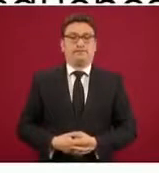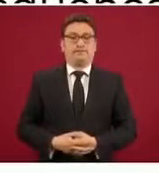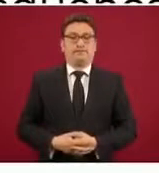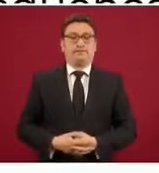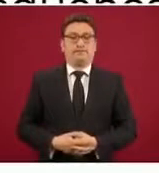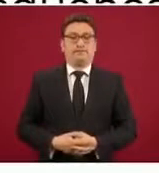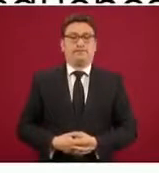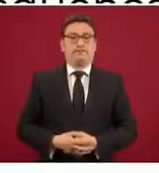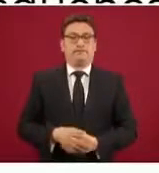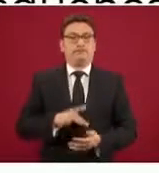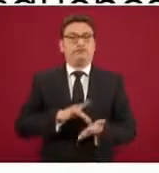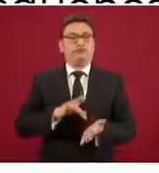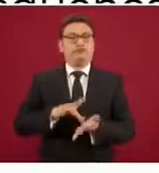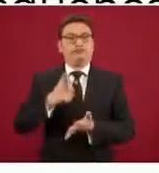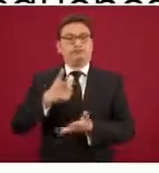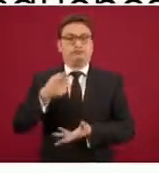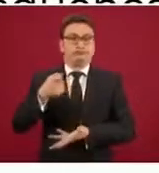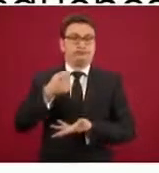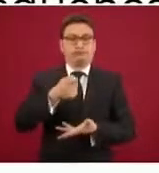inversión